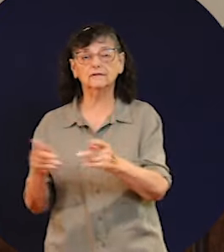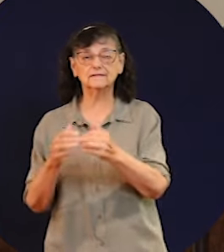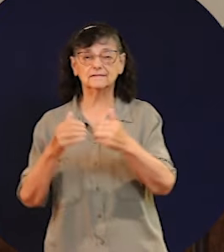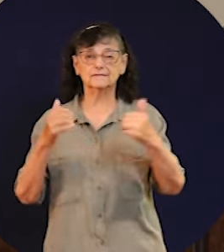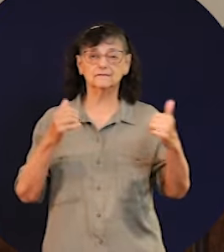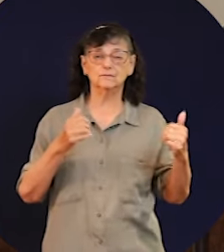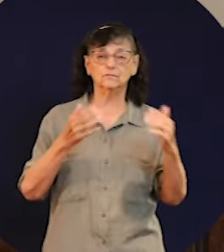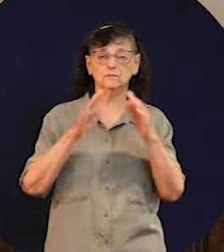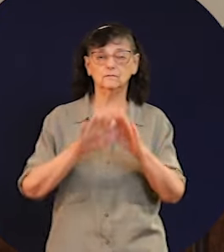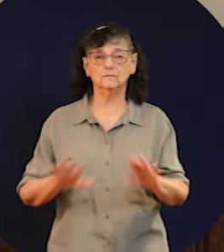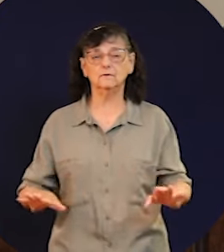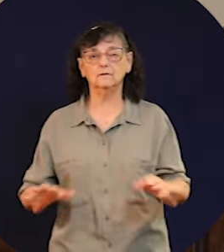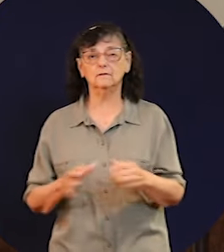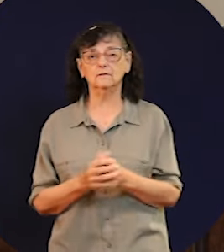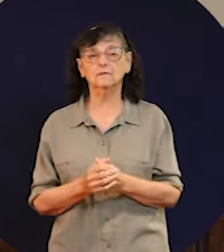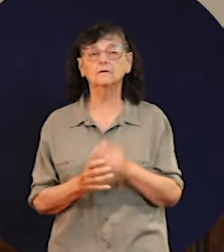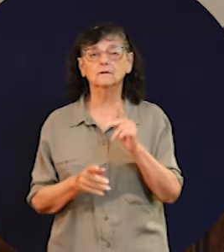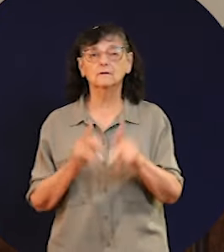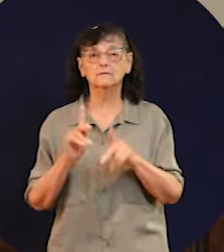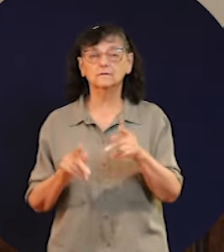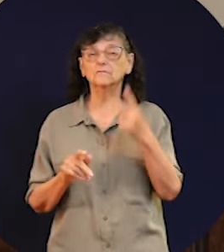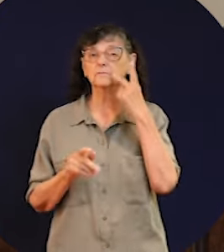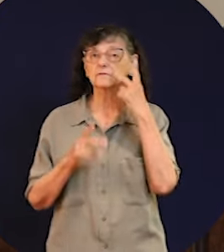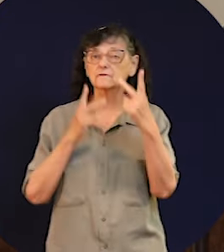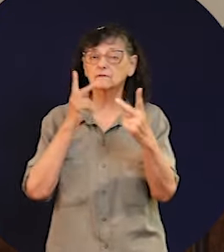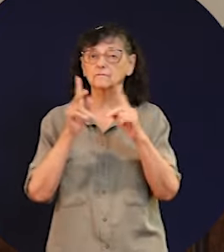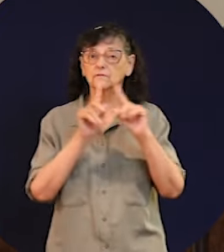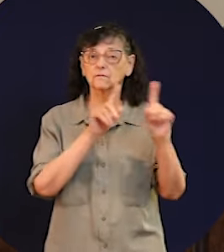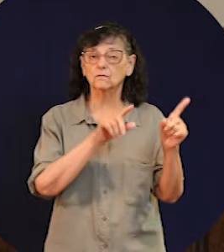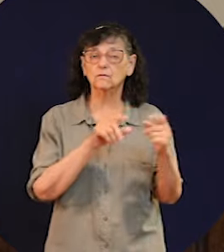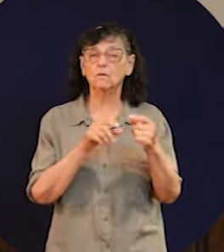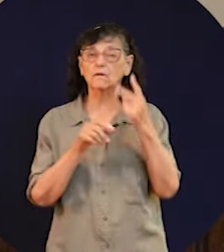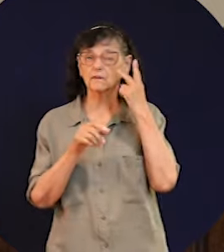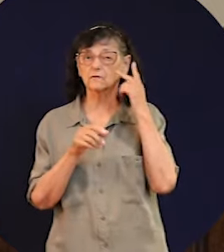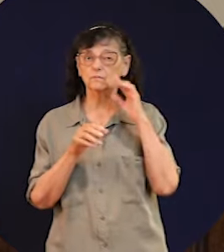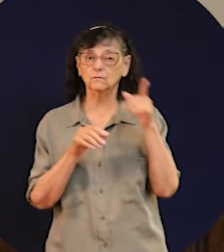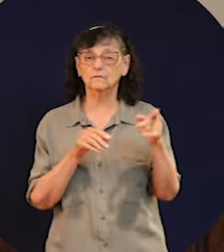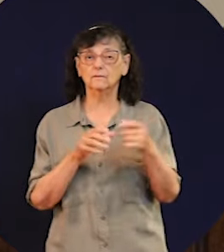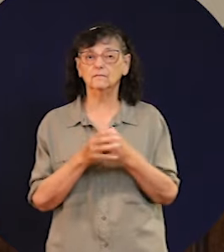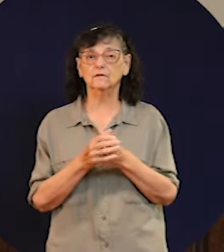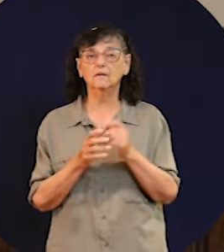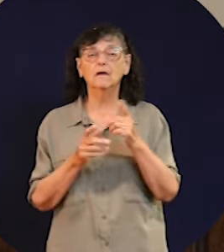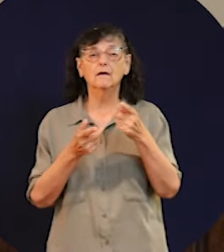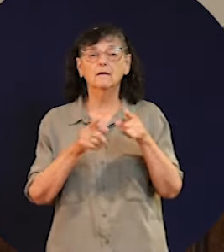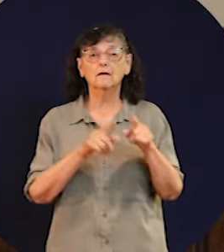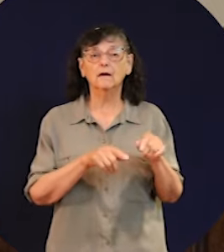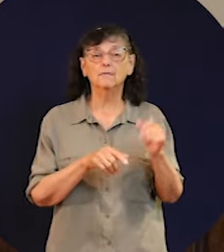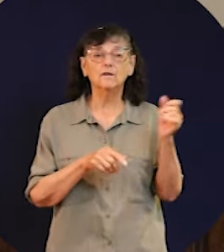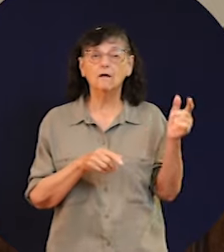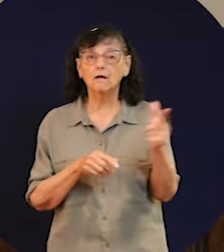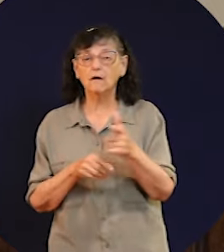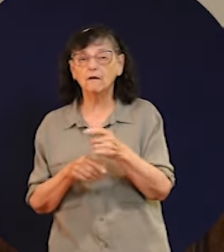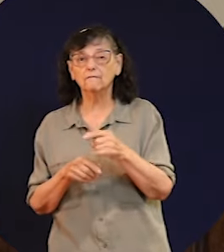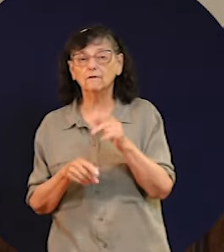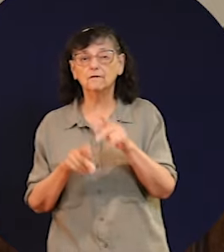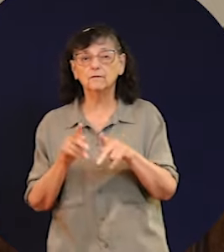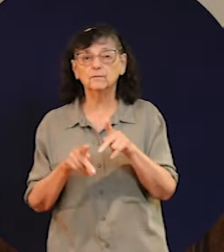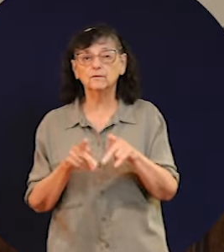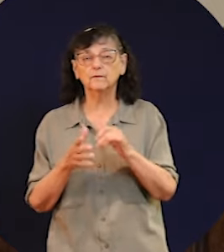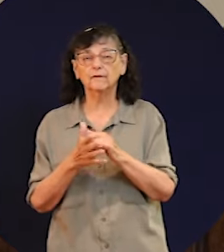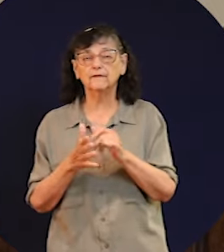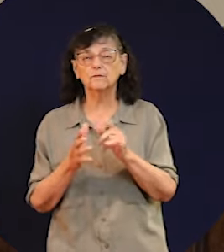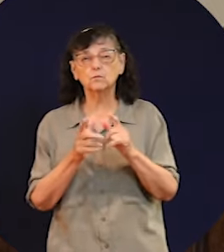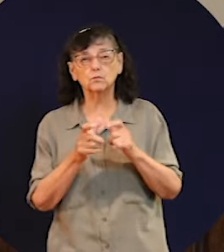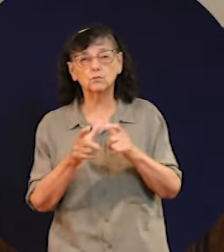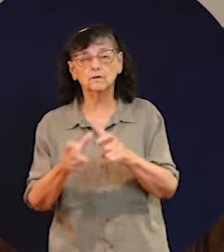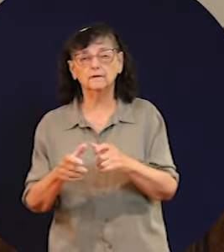apartado y tranquilo. La gente los vio irse y los reconoció. Entonces, de todos los poblados, fueron